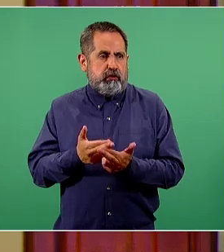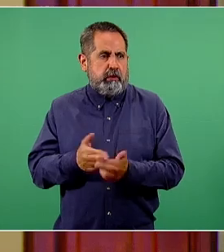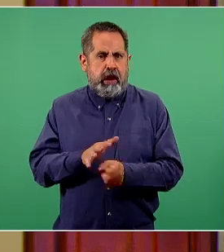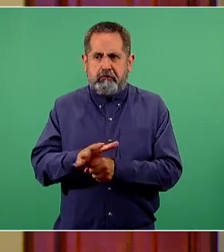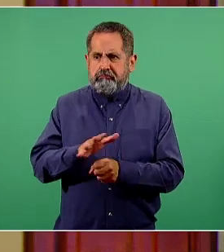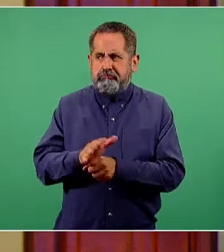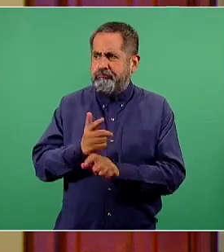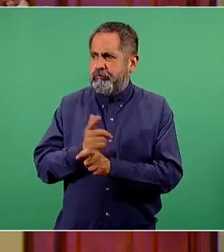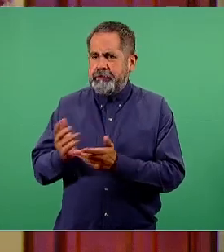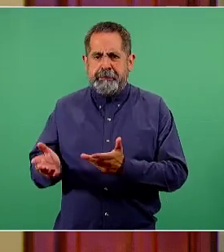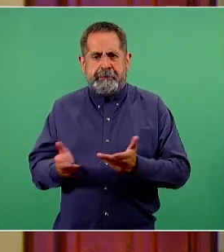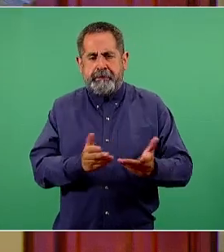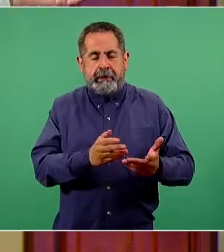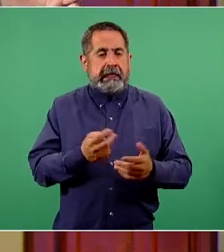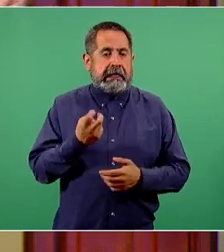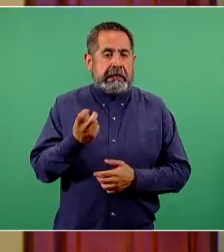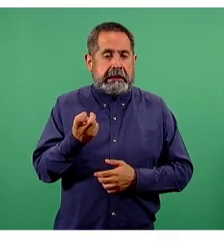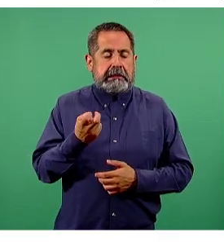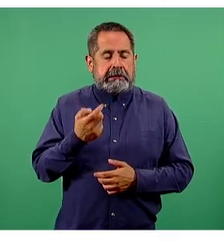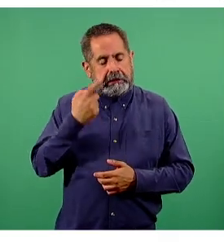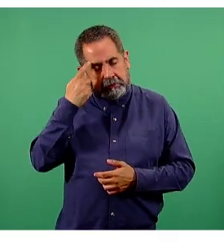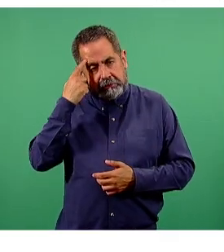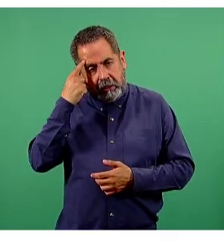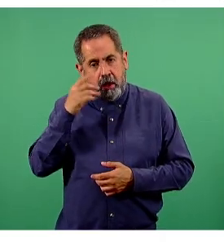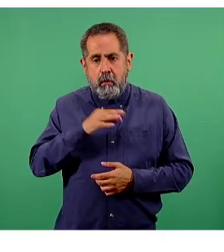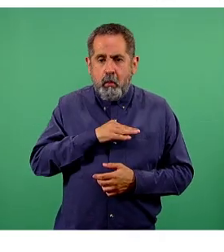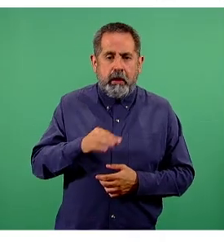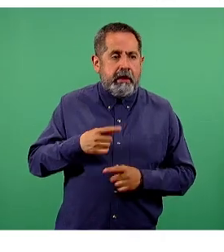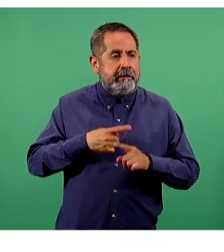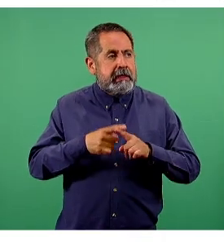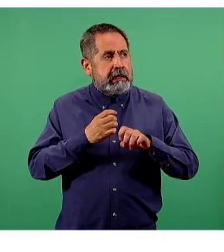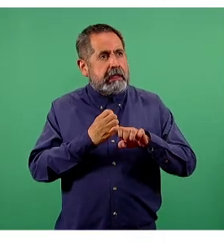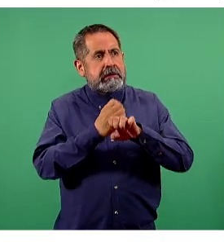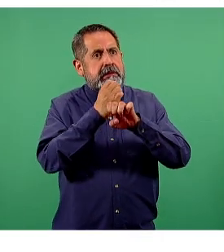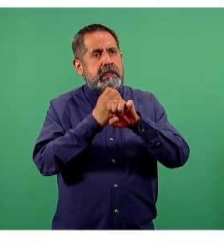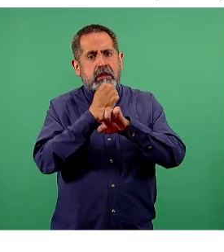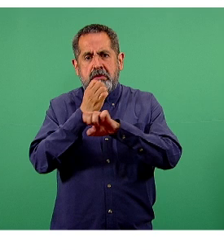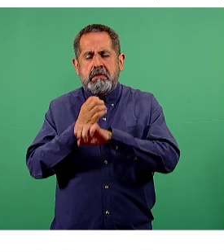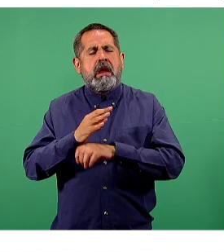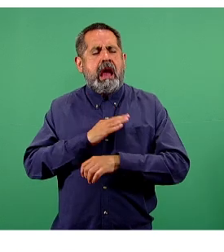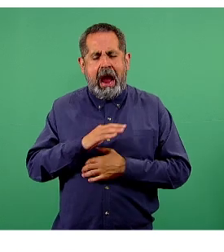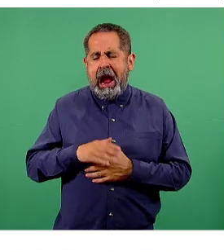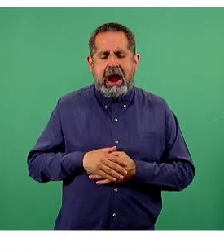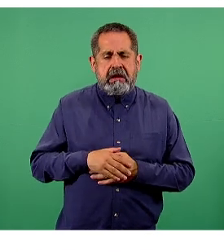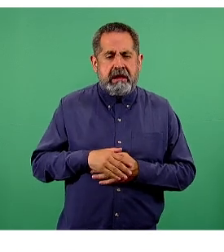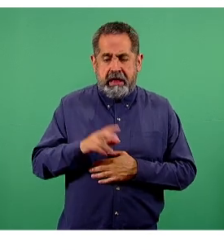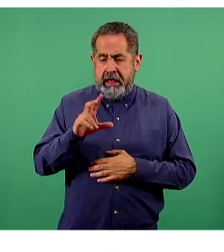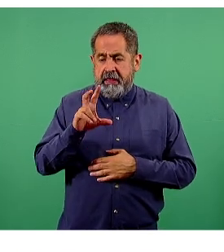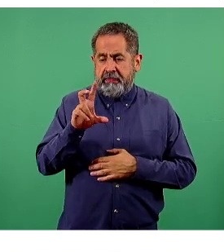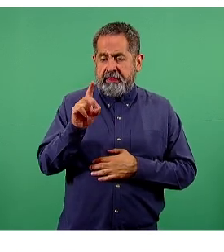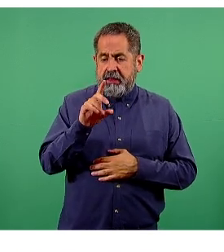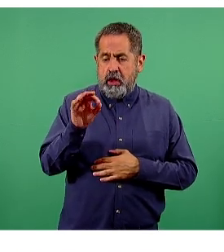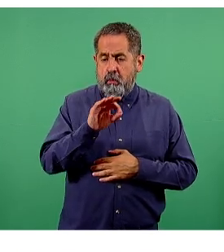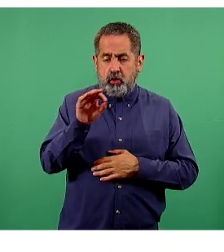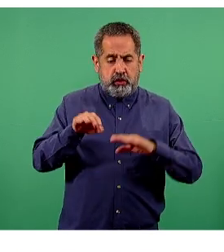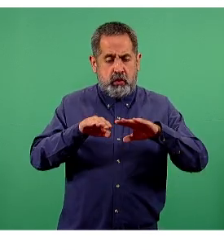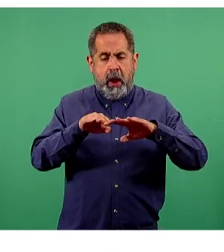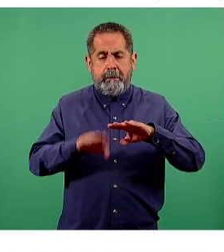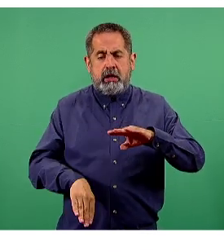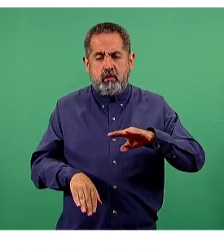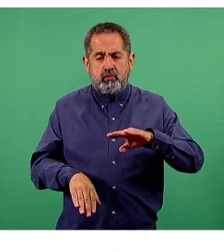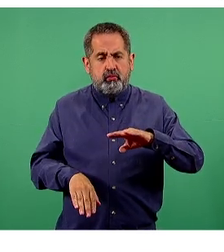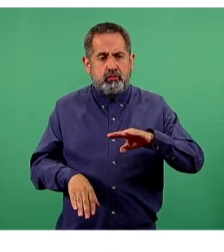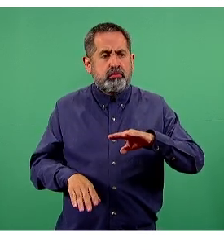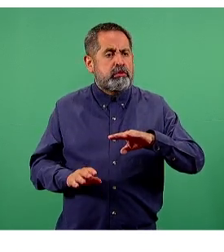última semana, y esto a su vez permite que todas las entidades federativas tengan menos del 30% de ocupación de este tipo de